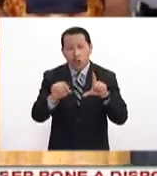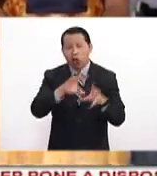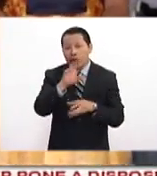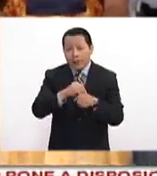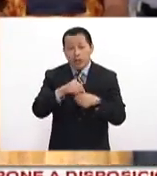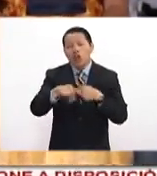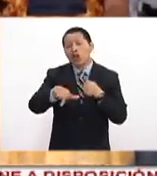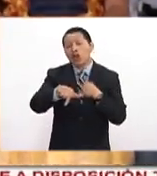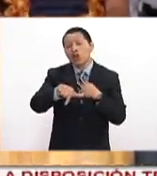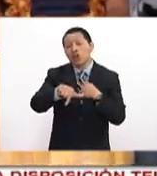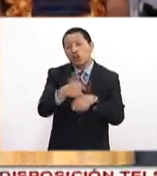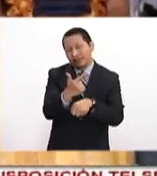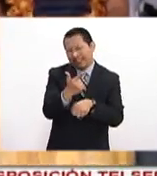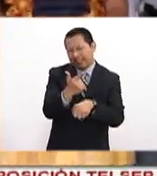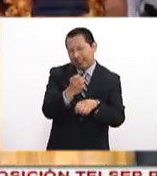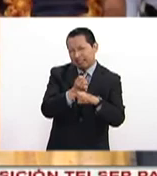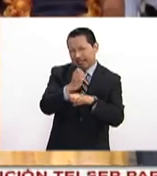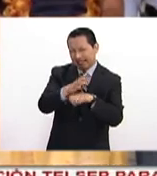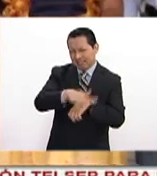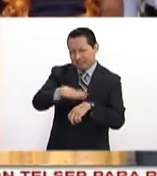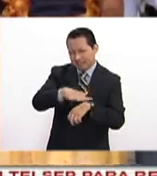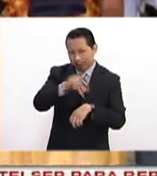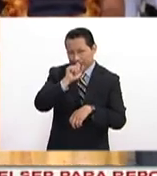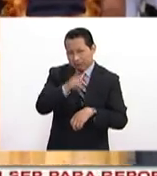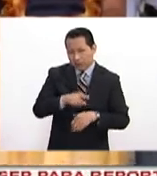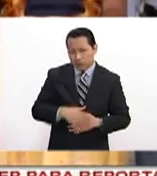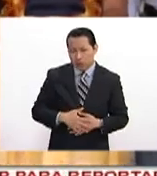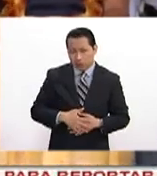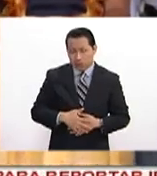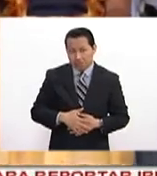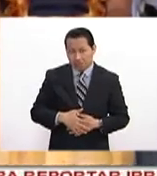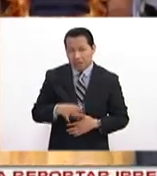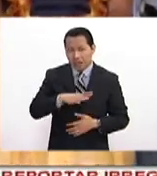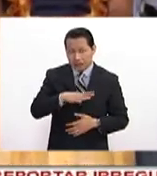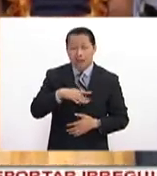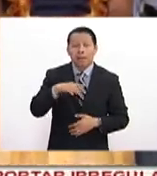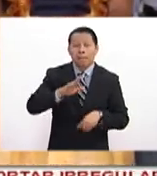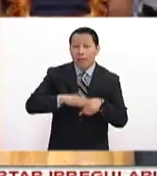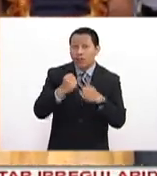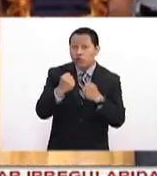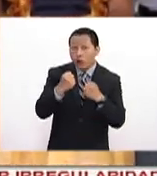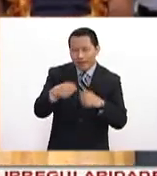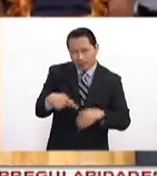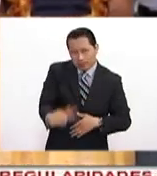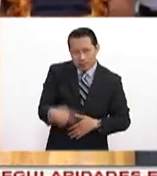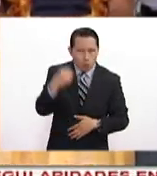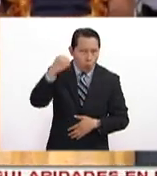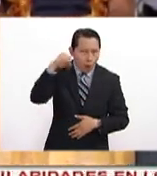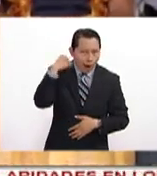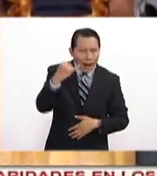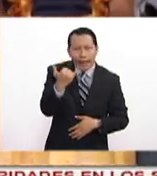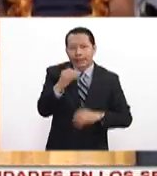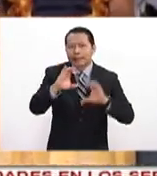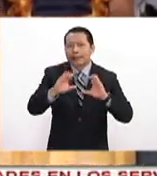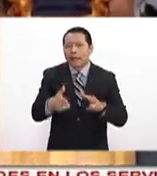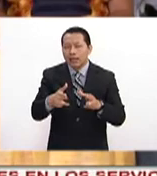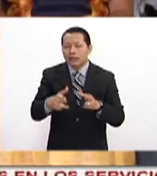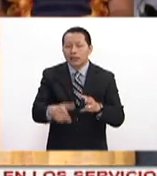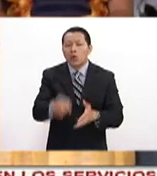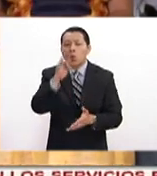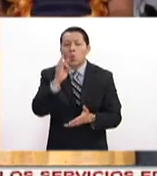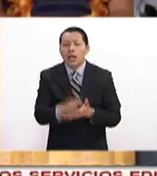entidades. Las mayores afectaciones se dieron justamente aquí en Oaxaca y Chiapas. Solamente